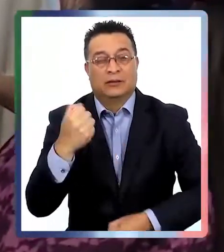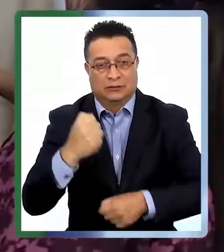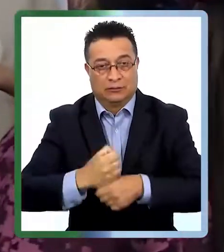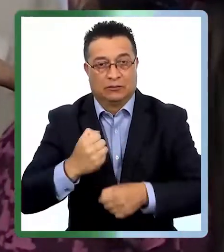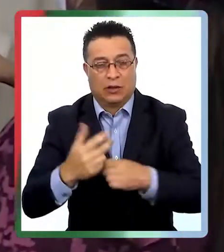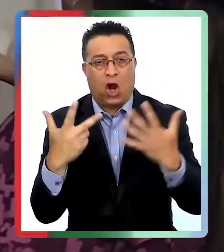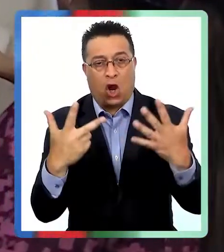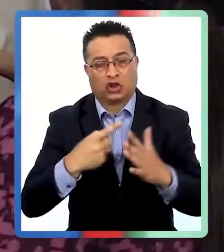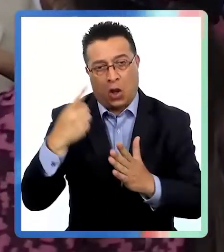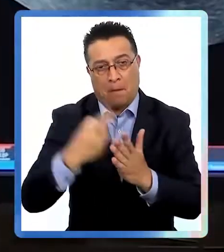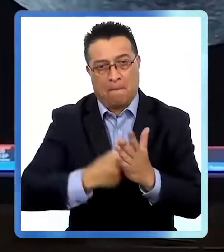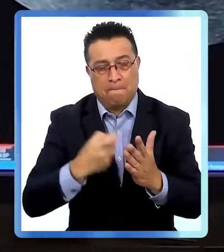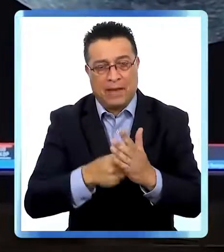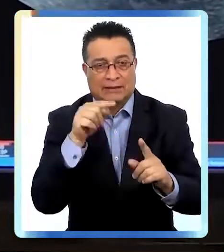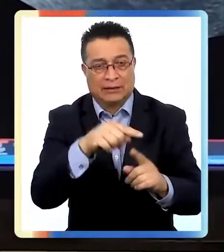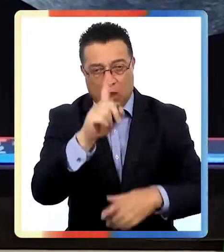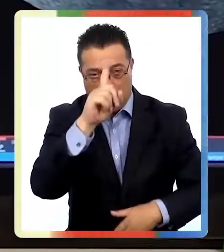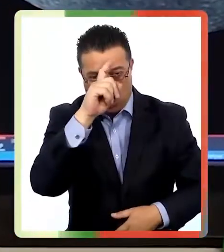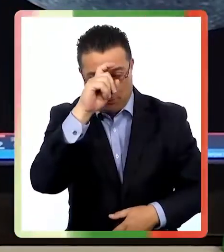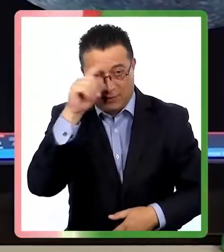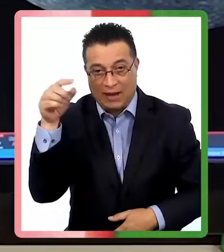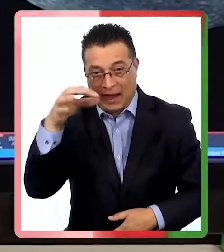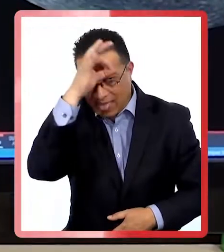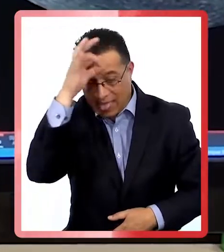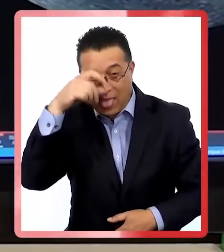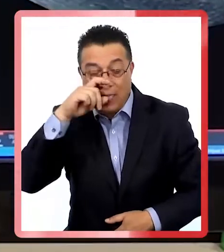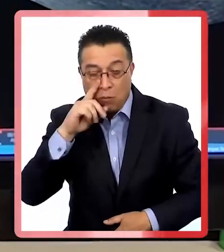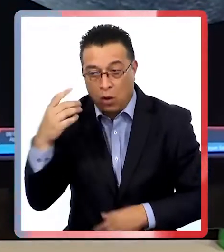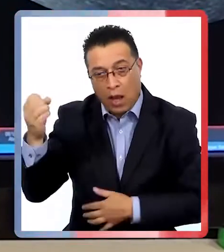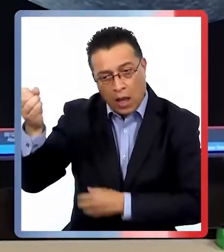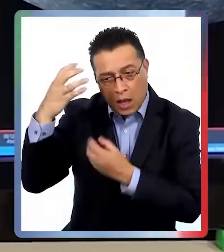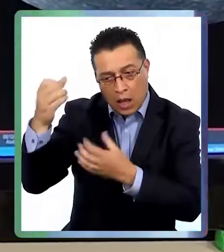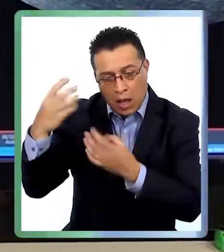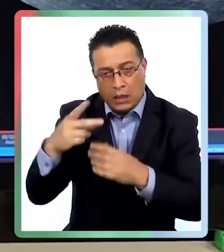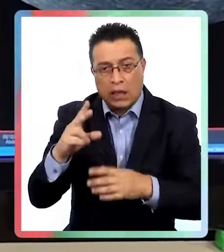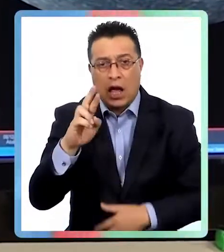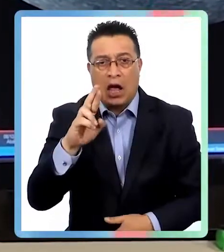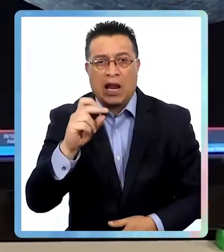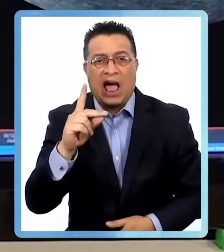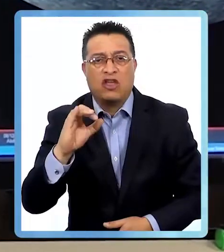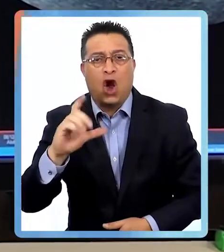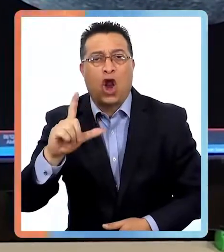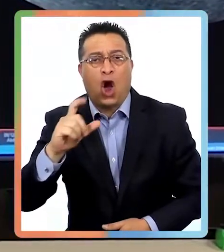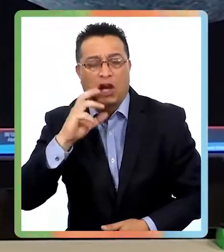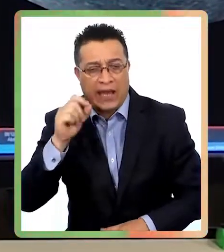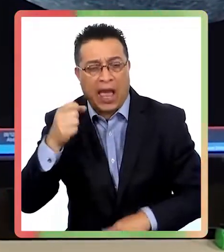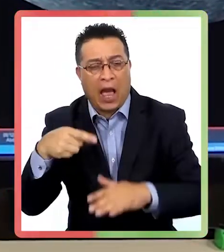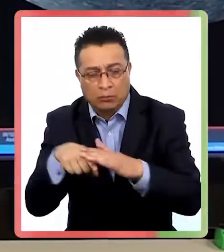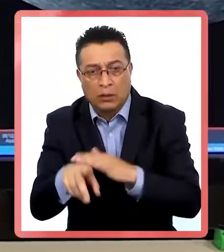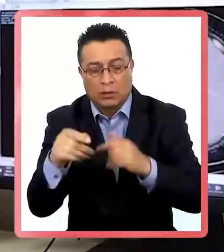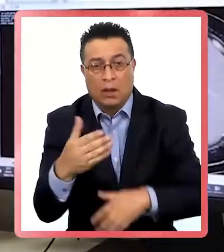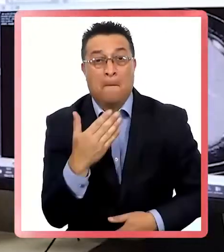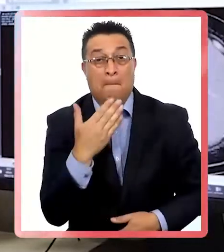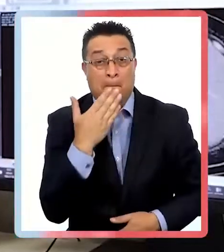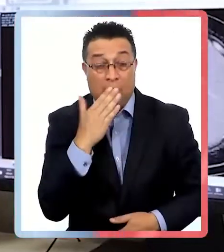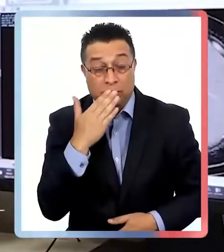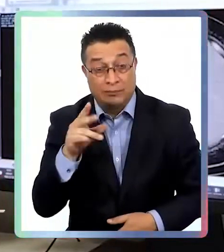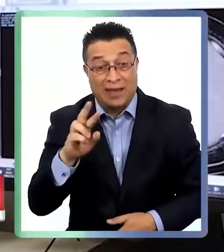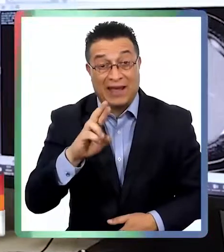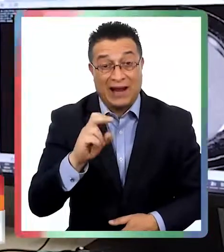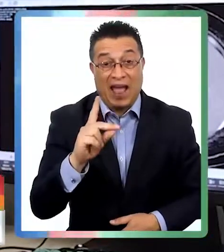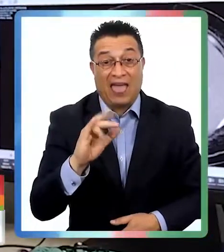de ocho meses en el hospital de temuco donde aprendió la técnica radiología intervencional una subespecialidad de la radiología